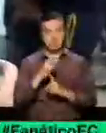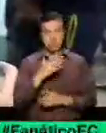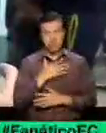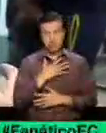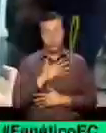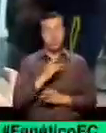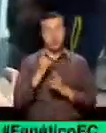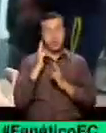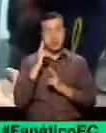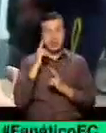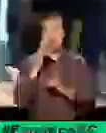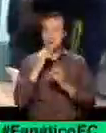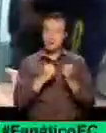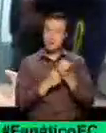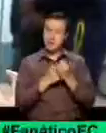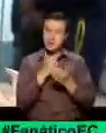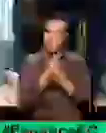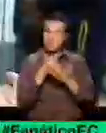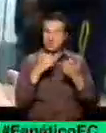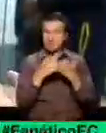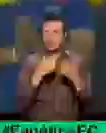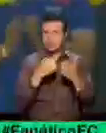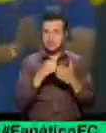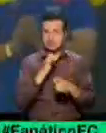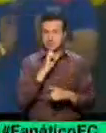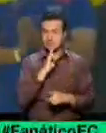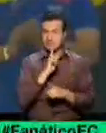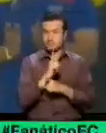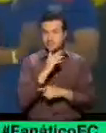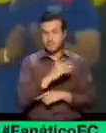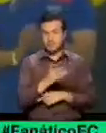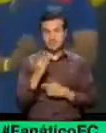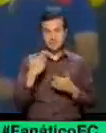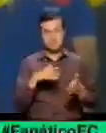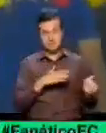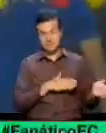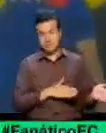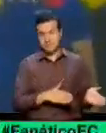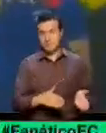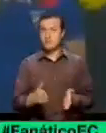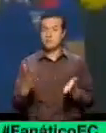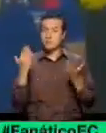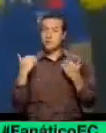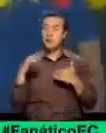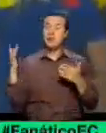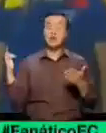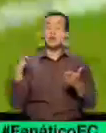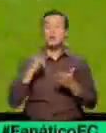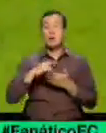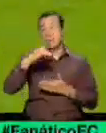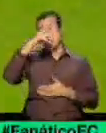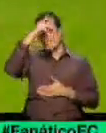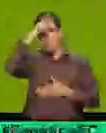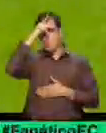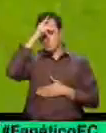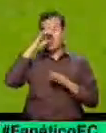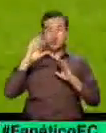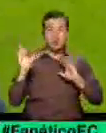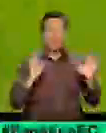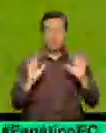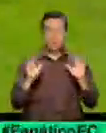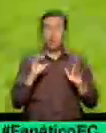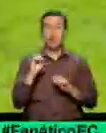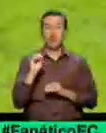espero aportar mi granito de arena a la selección, que es el objetivo, ¿no? Finalmente, para este martes se espera el arribo a Perú del portero